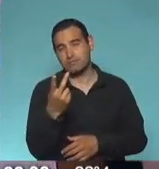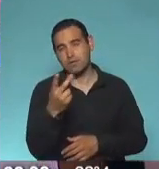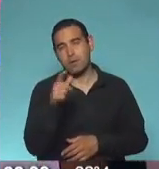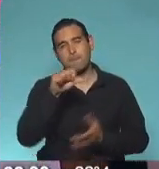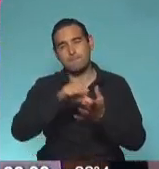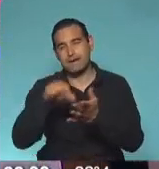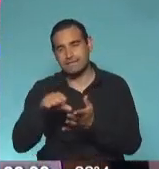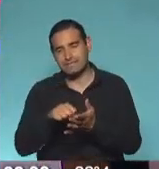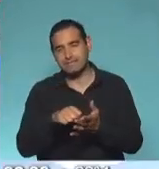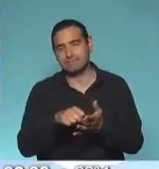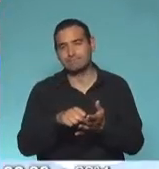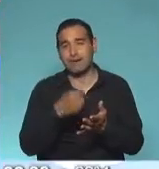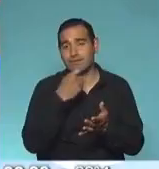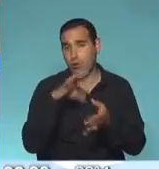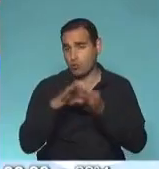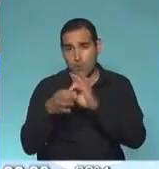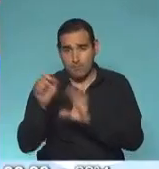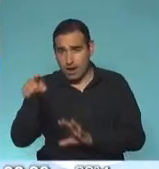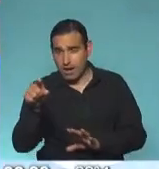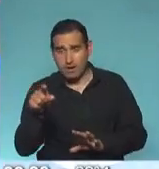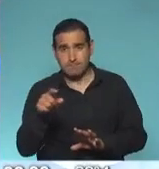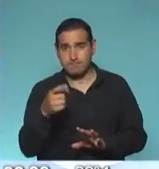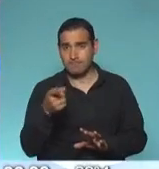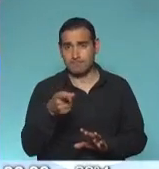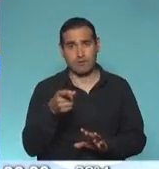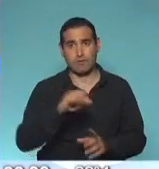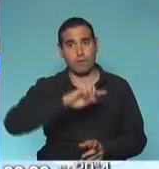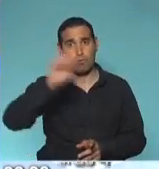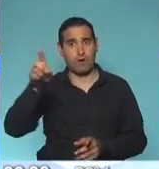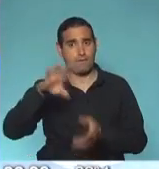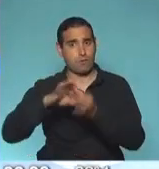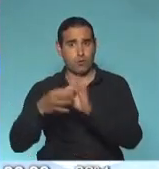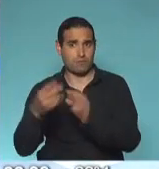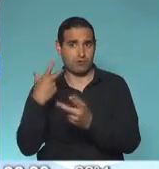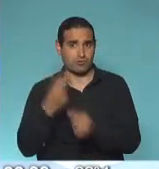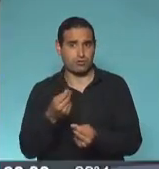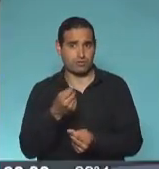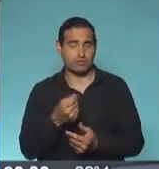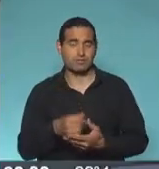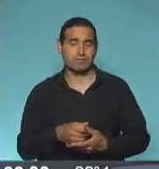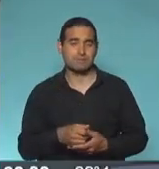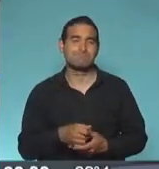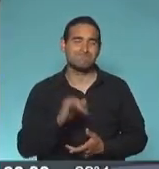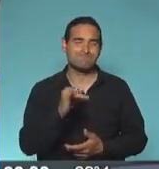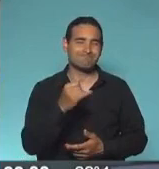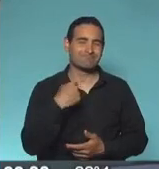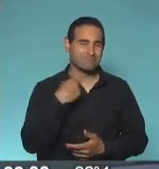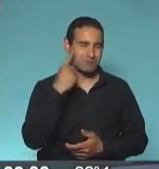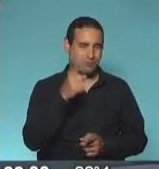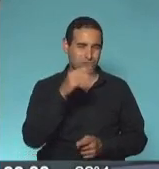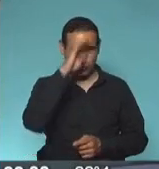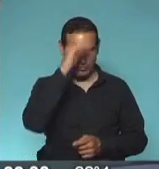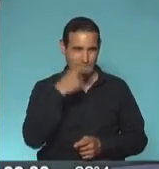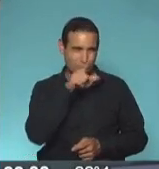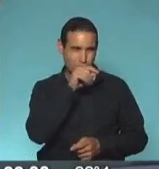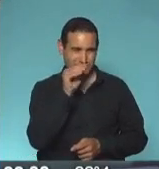como Europa, que no se niega a repatriarlos, a recibirlos nuevamente. Sí, yo creo que por lo que decía Trump en sus tweets,